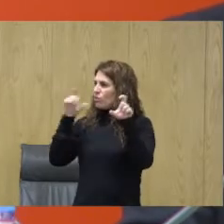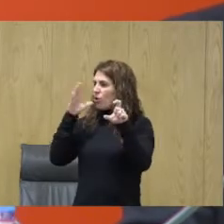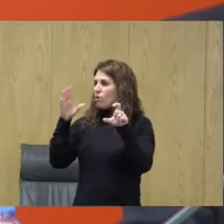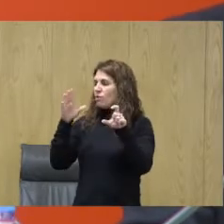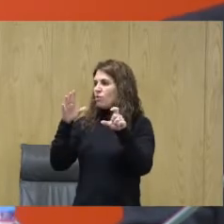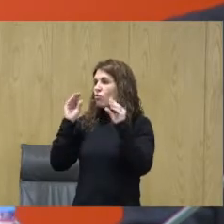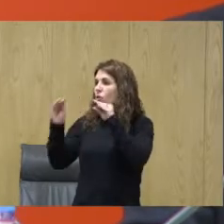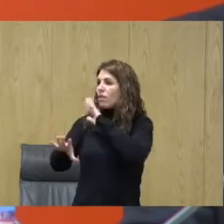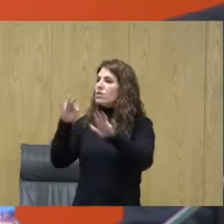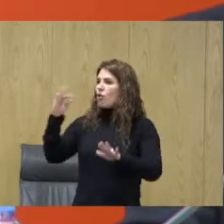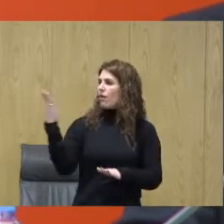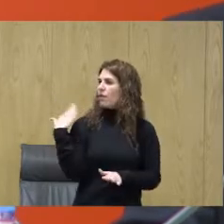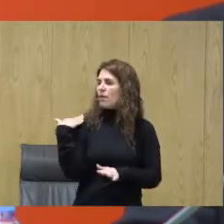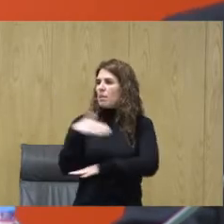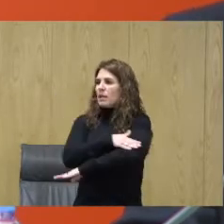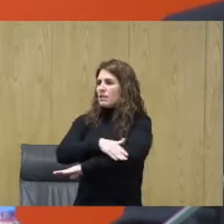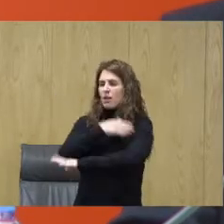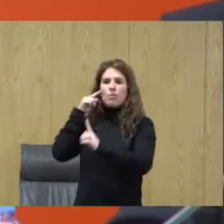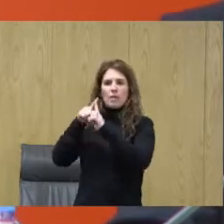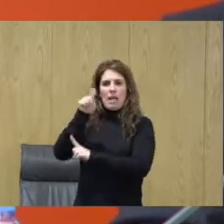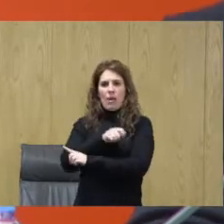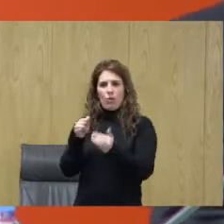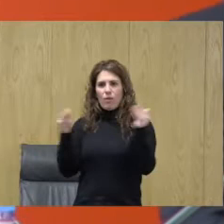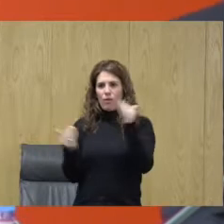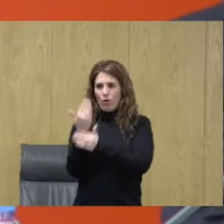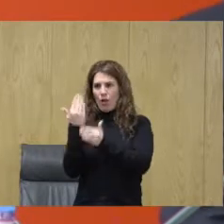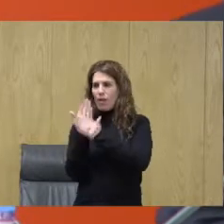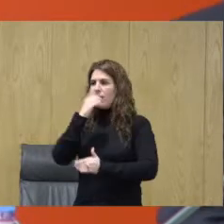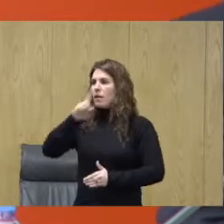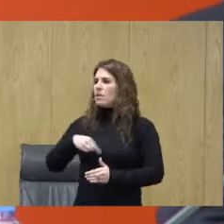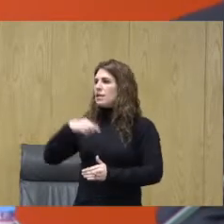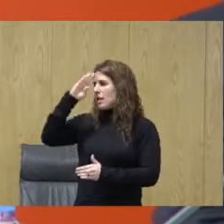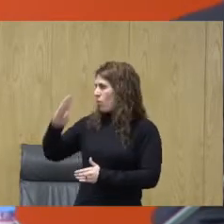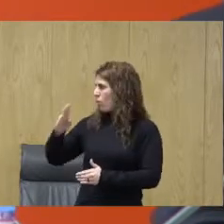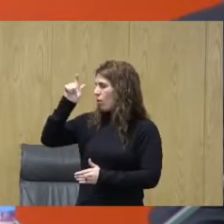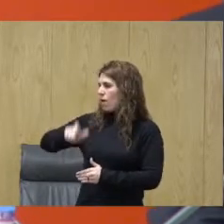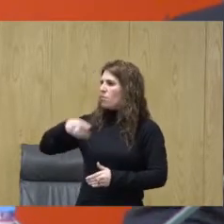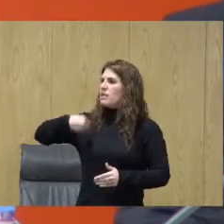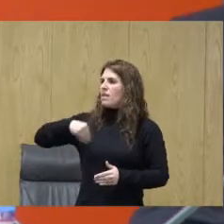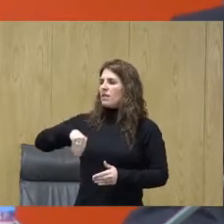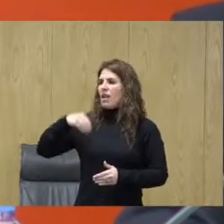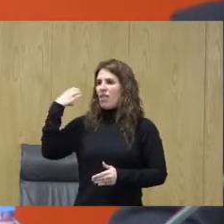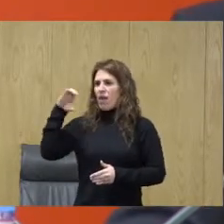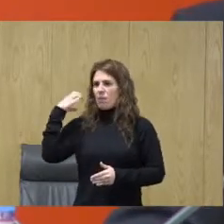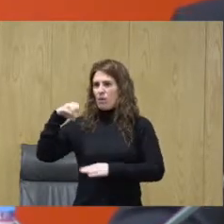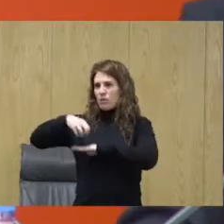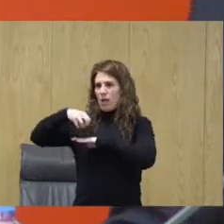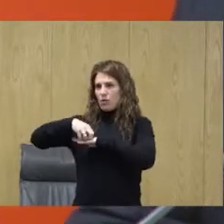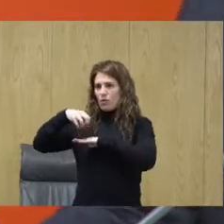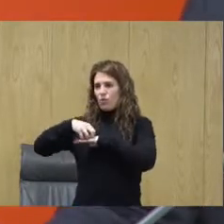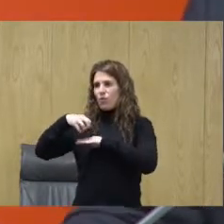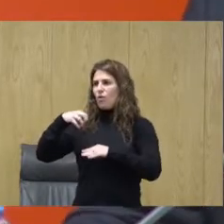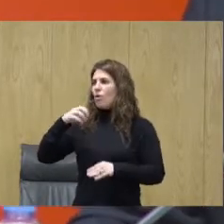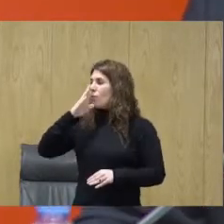para la inauguración de esta jornada, y también saludar al presidente del CERMI, Luis Cayo,